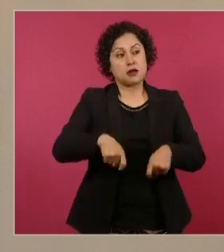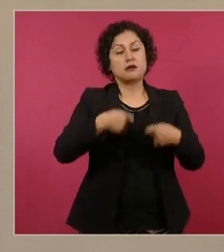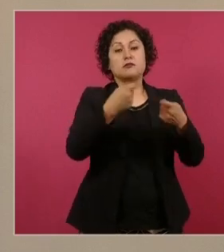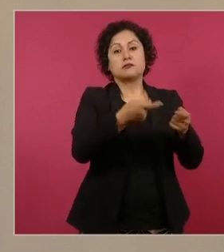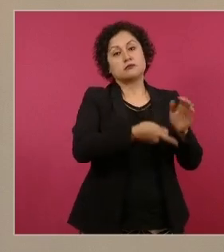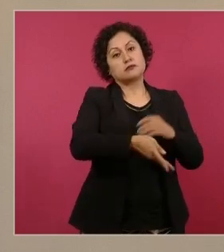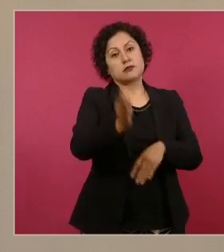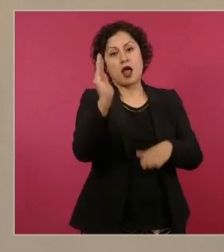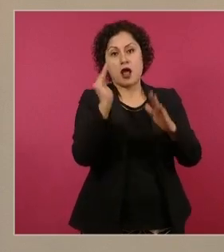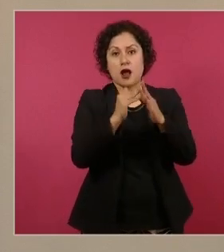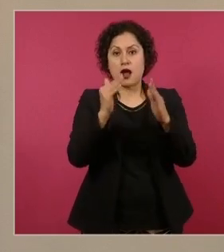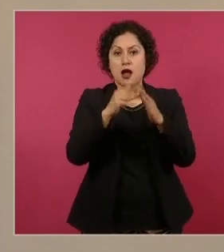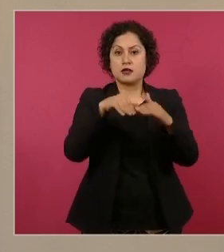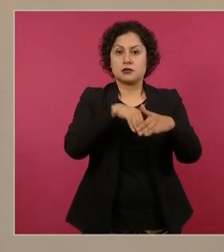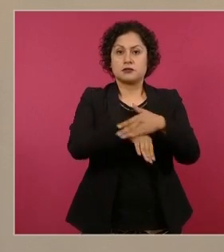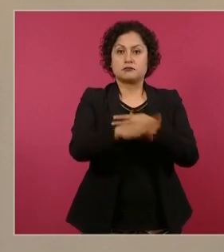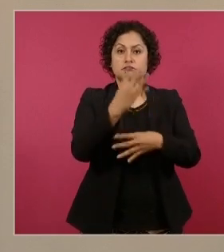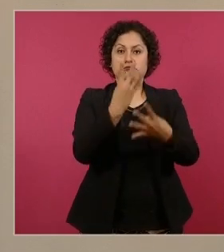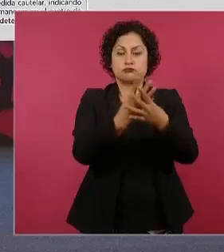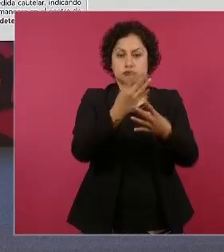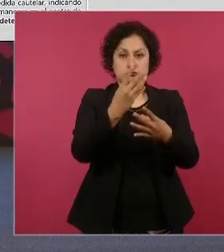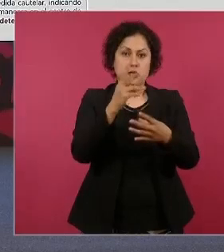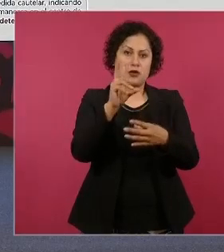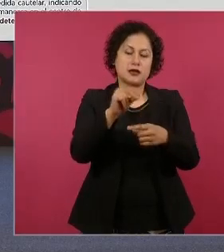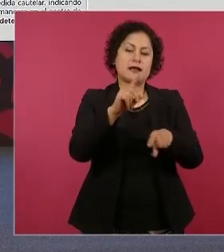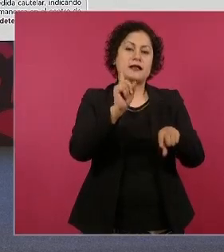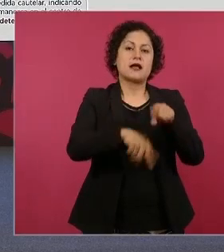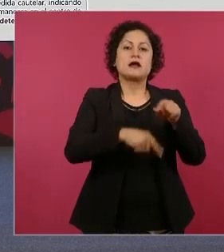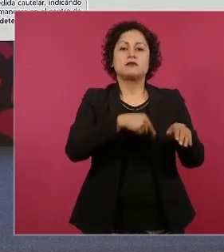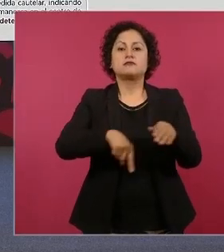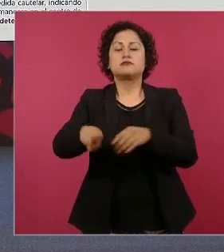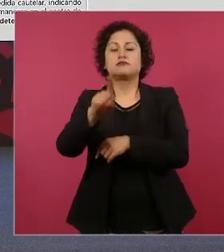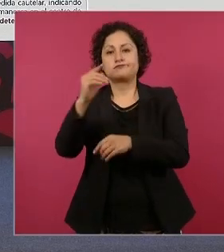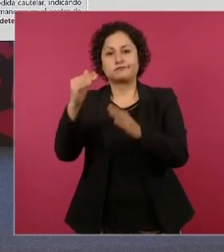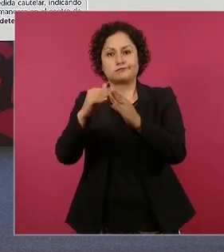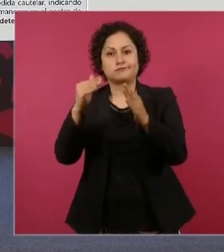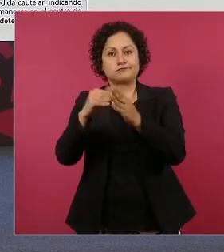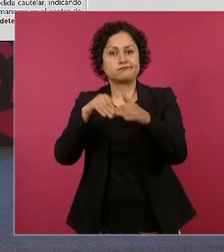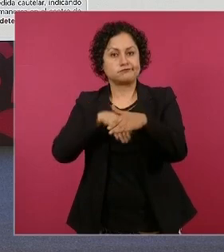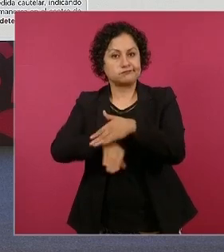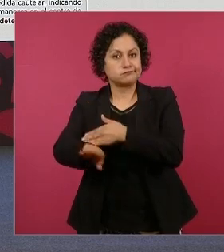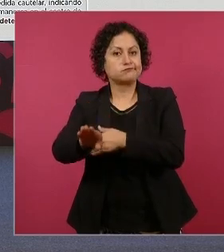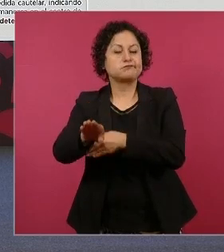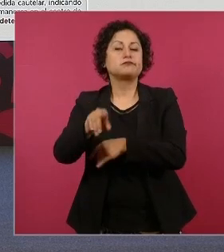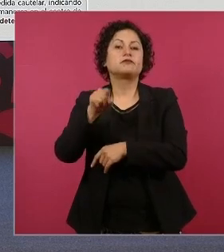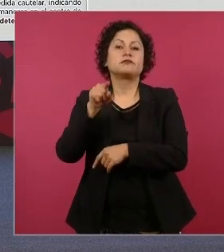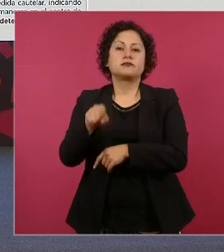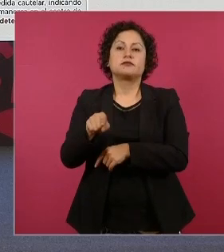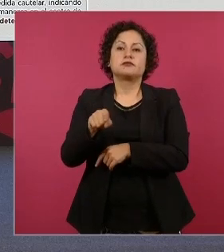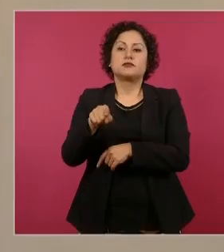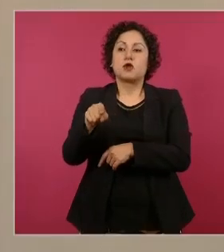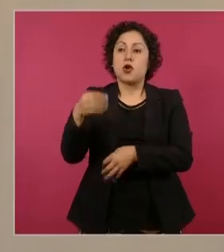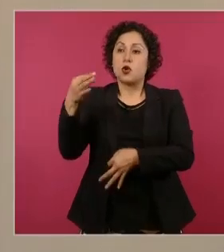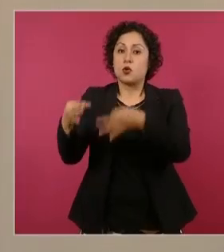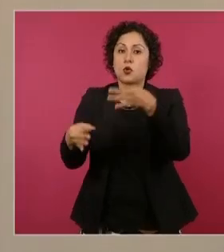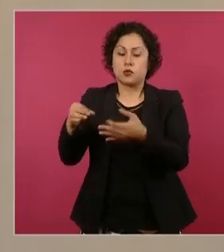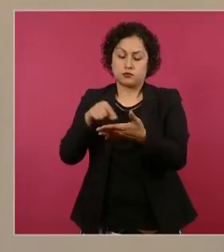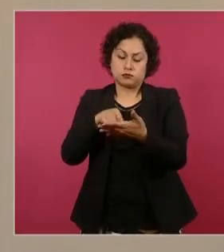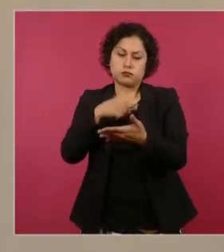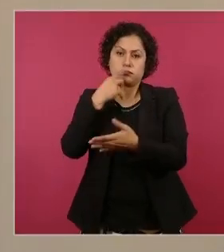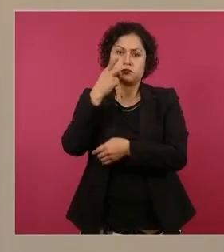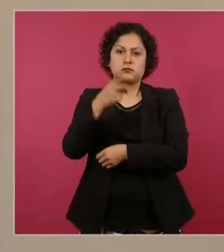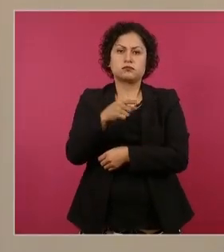las medidas de control que aseguren su cumplimiento. Ello debido a que el colegiado consideró que no existe riesgo de fuga del